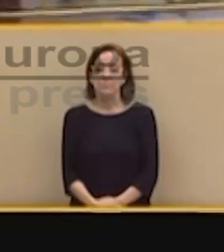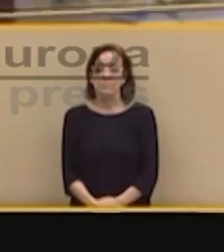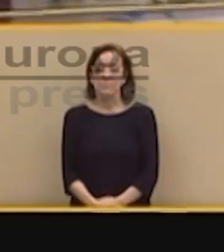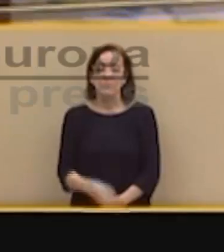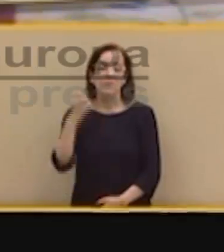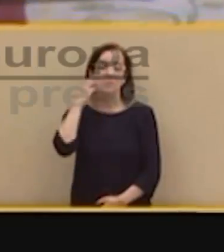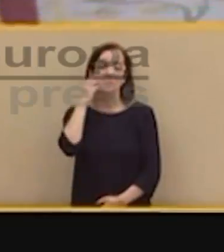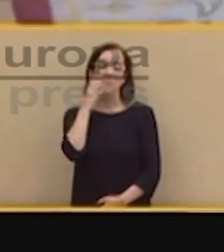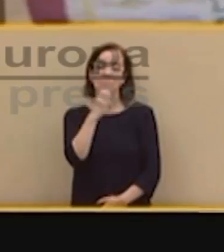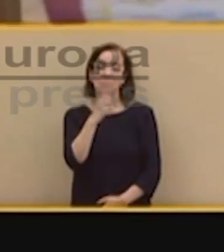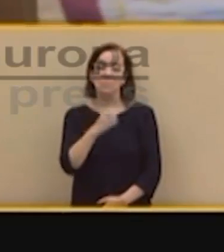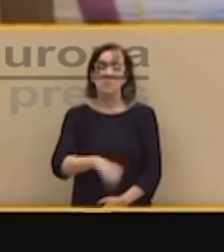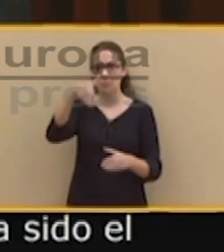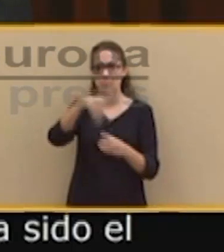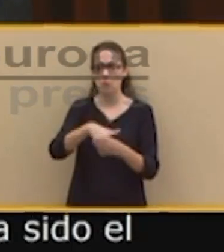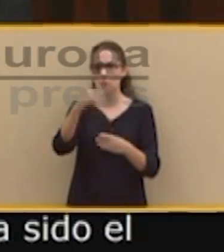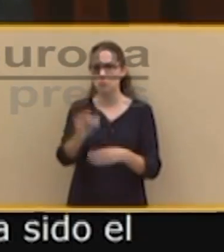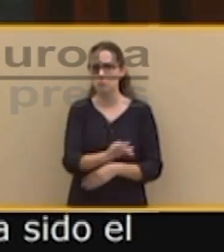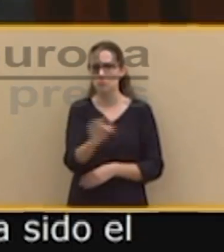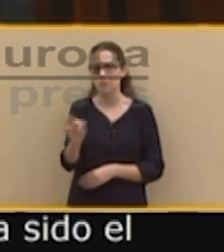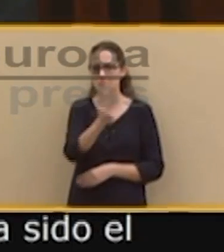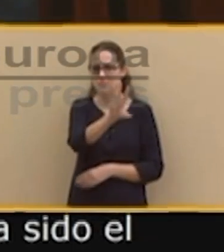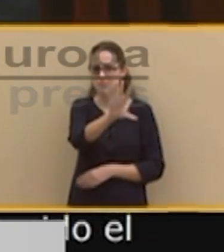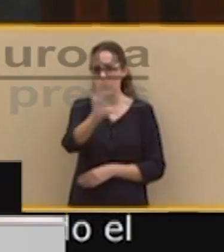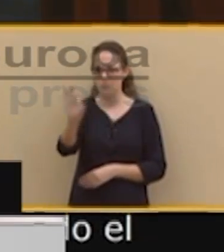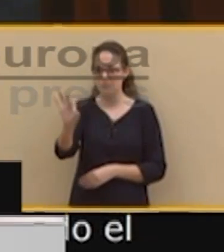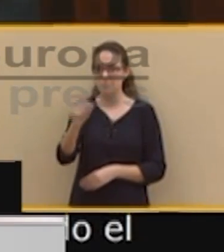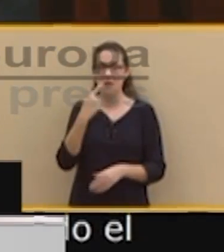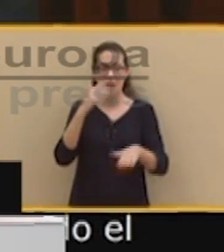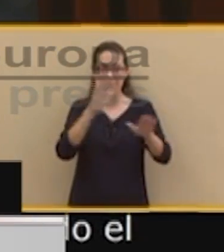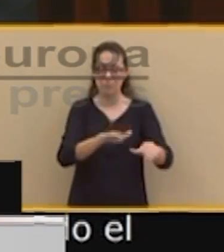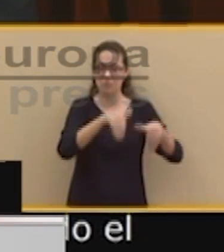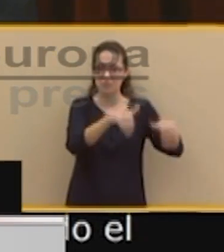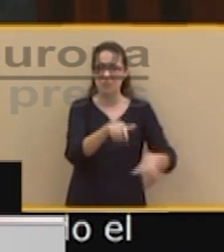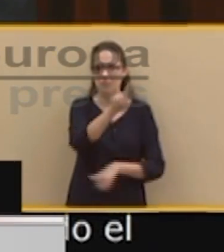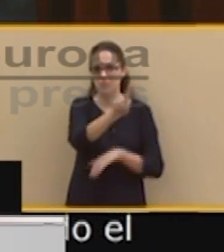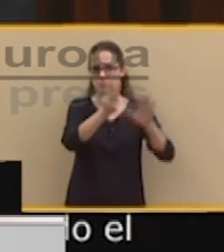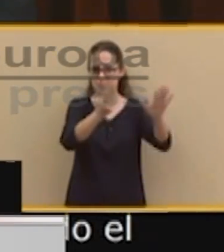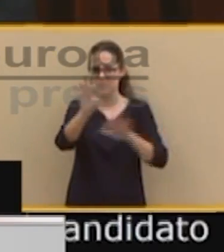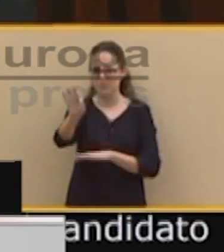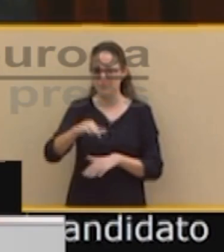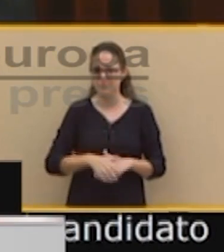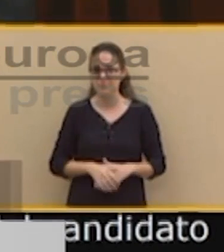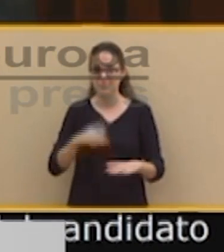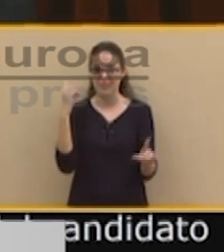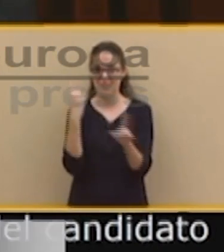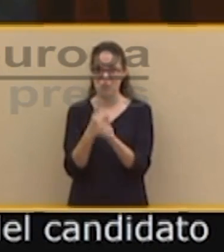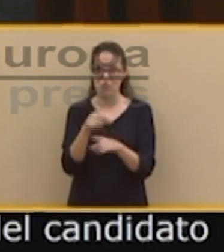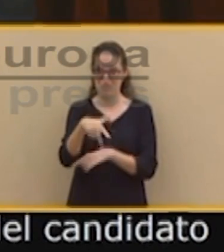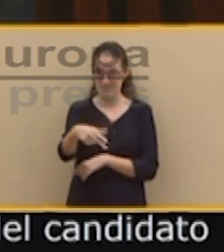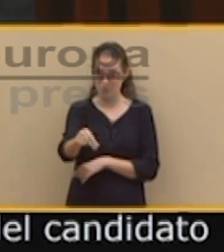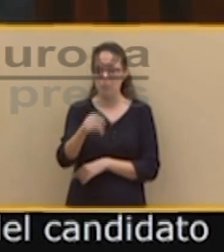del candidato popular Mariano Rajoy. Votos a favor del candidato 170, votos en contra del candidato